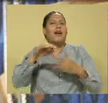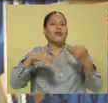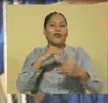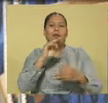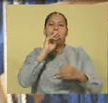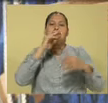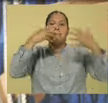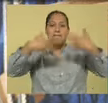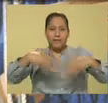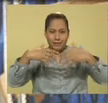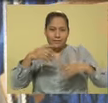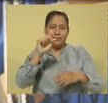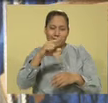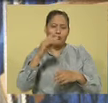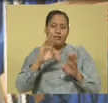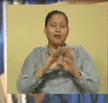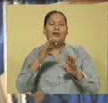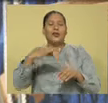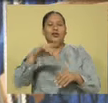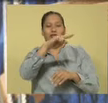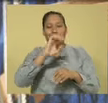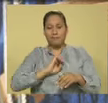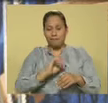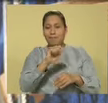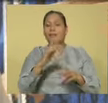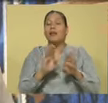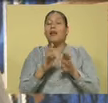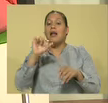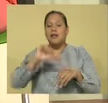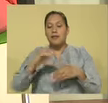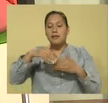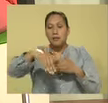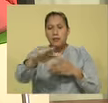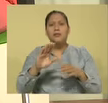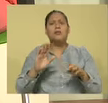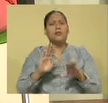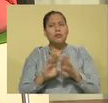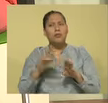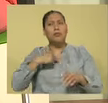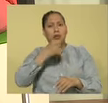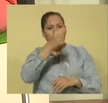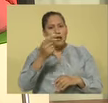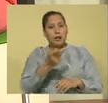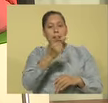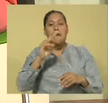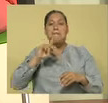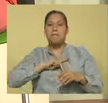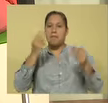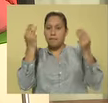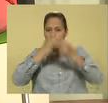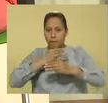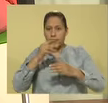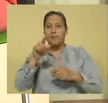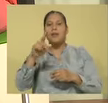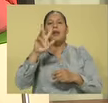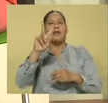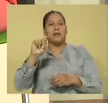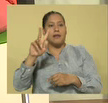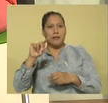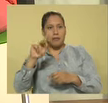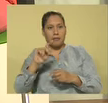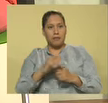con el Día de la Madre, desde hoy. ¿Y por ¿A qué? poco? Por la Cuéntanos. entrevista. Porque es que tengo una entrevista con mi madrina de